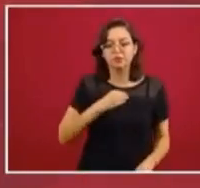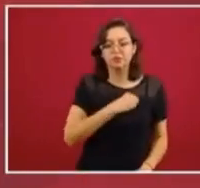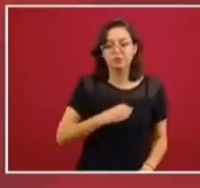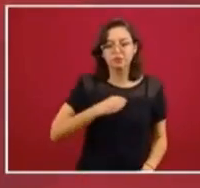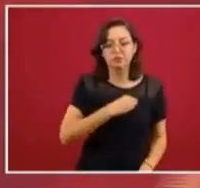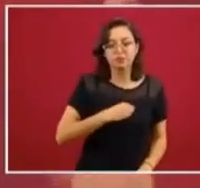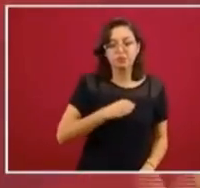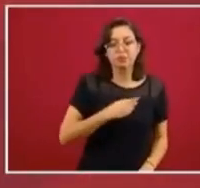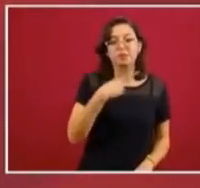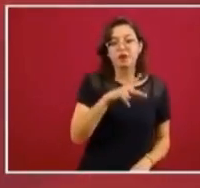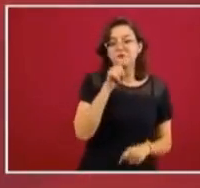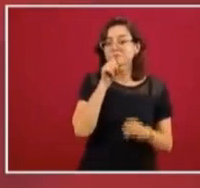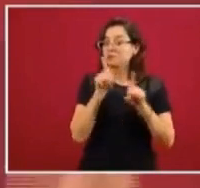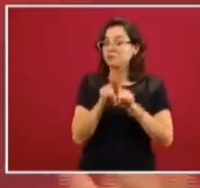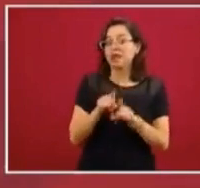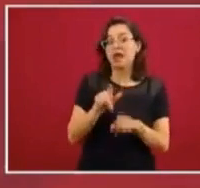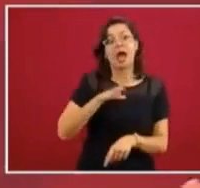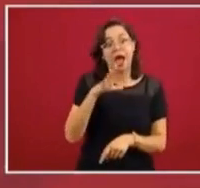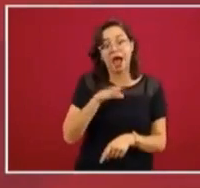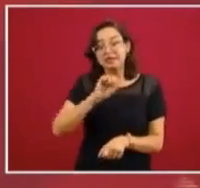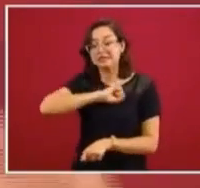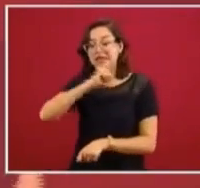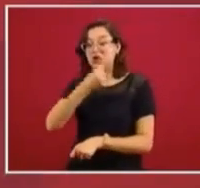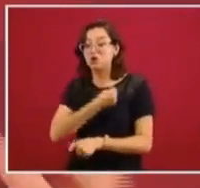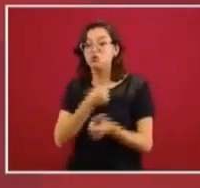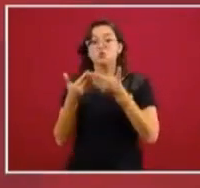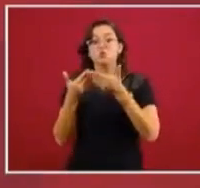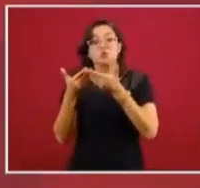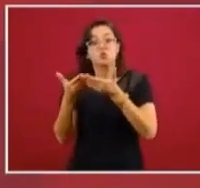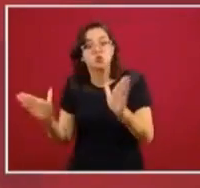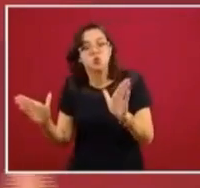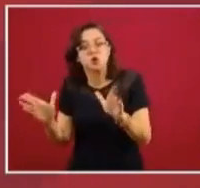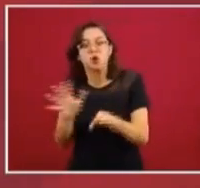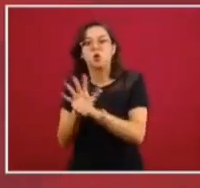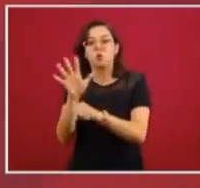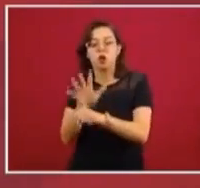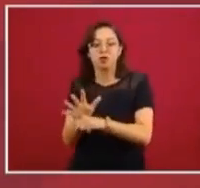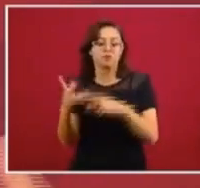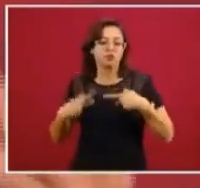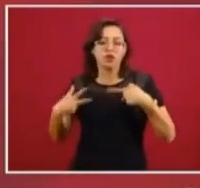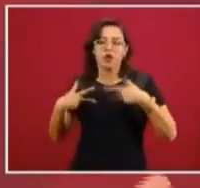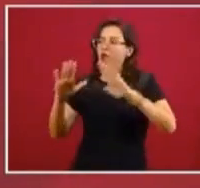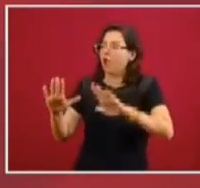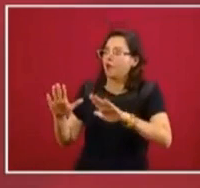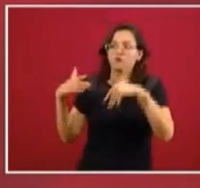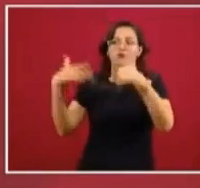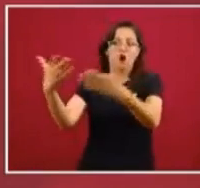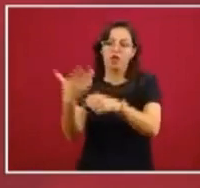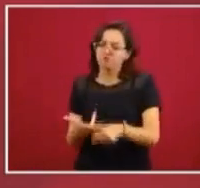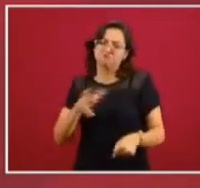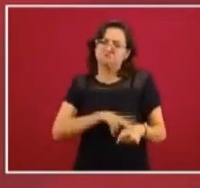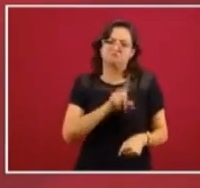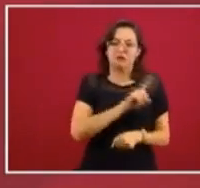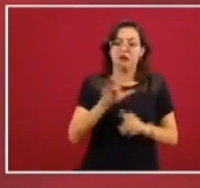tiene todo lo demás que se llama salud pública, y la salud pública son las operaciones de personal de campo, son a veces disposiciones